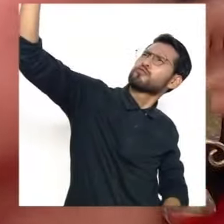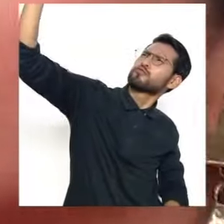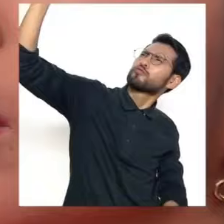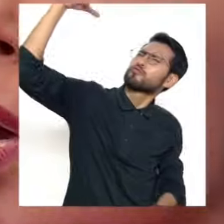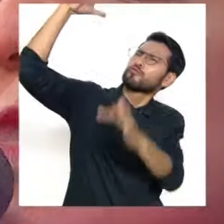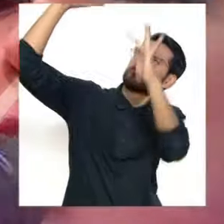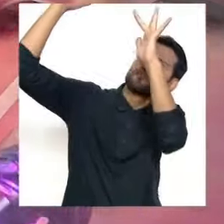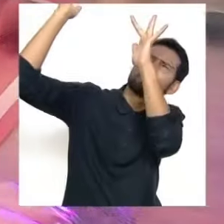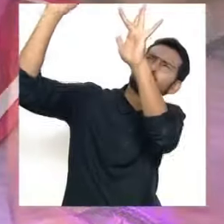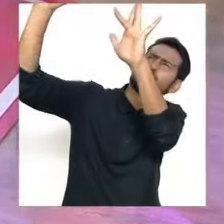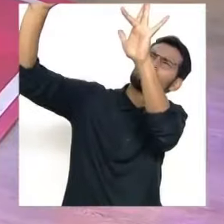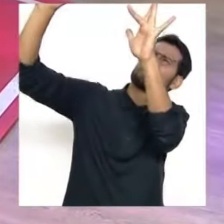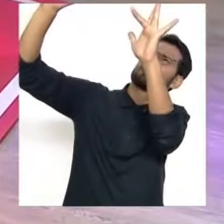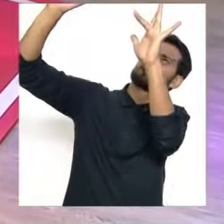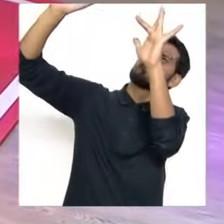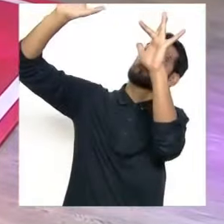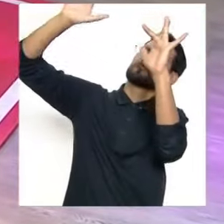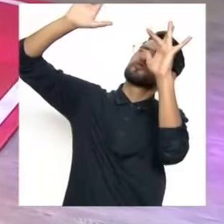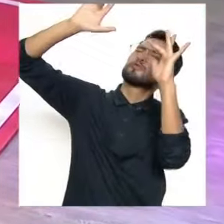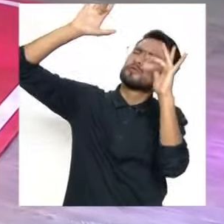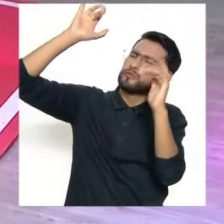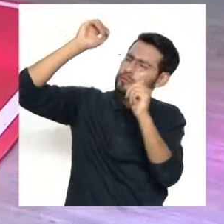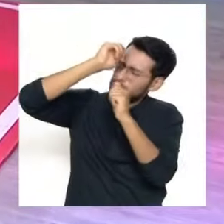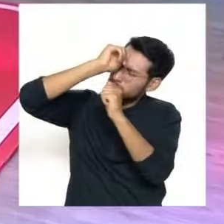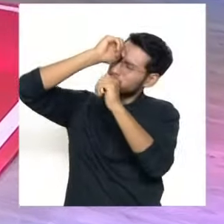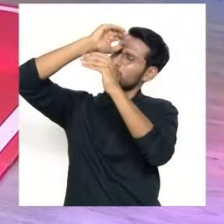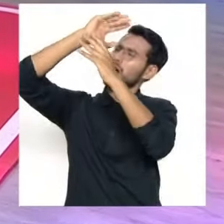luz de tu padre